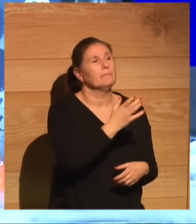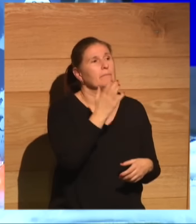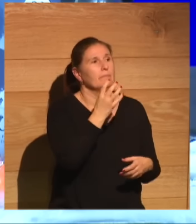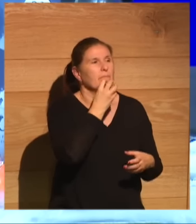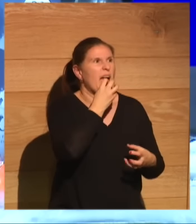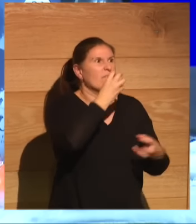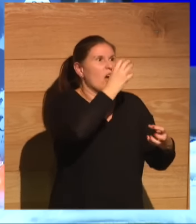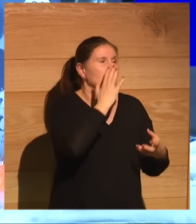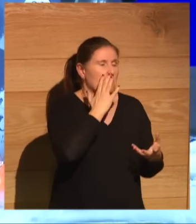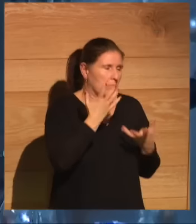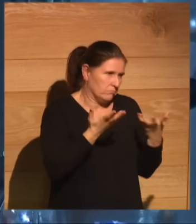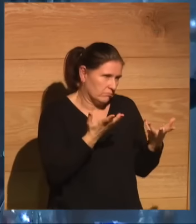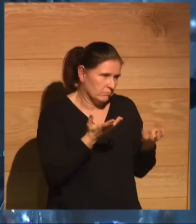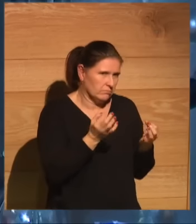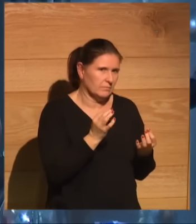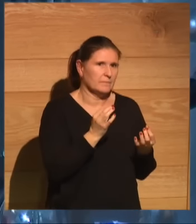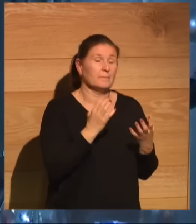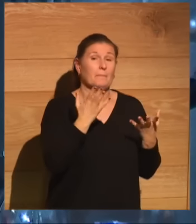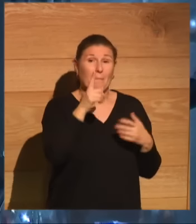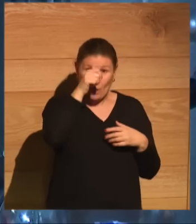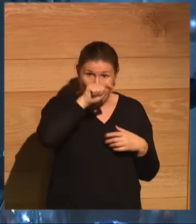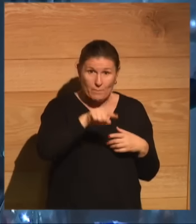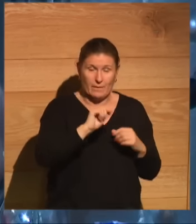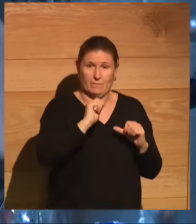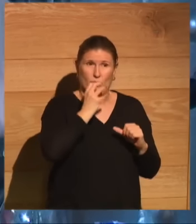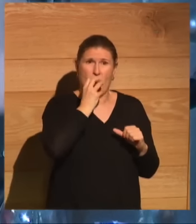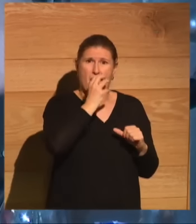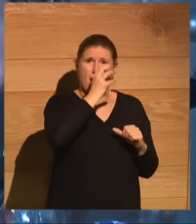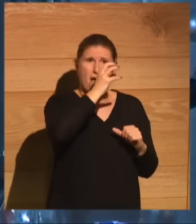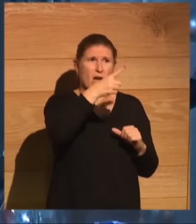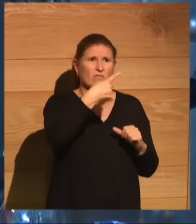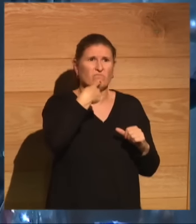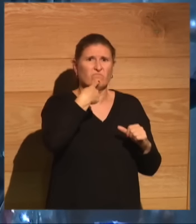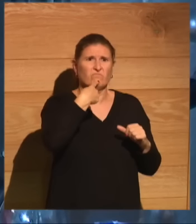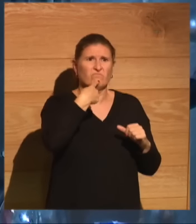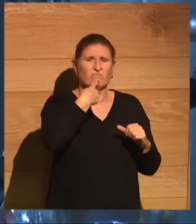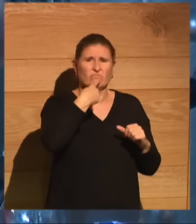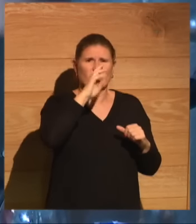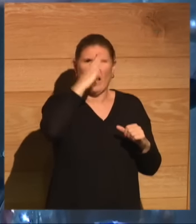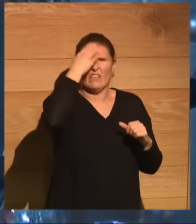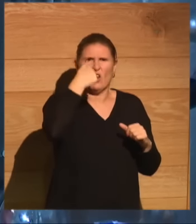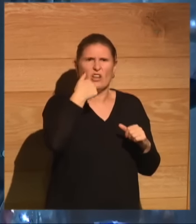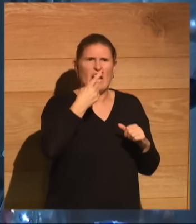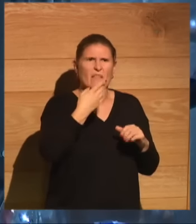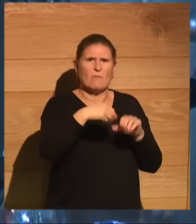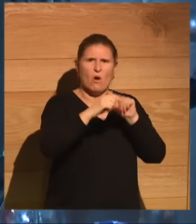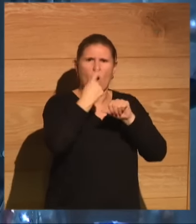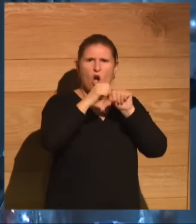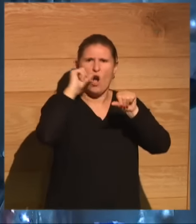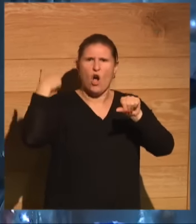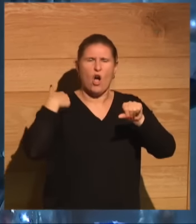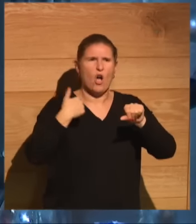así. El hombre empieza a gritar... ¡Habéis traicionado la leyenda! ¡Superman jamás